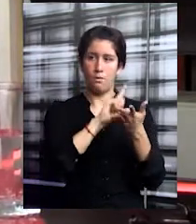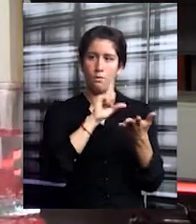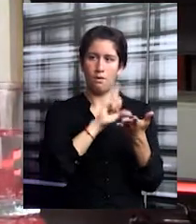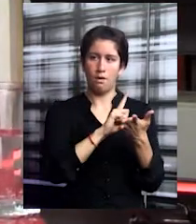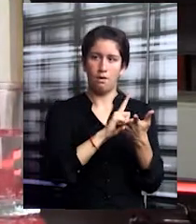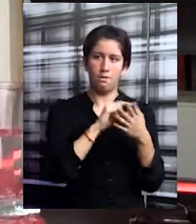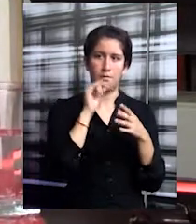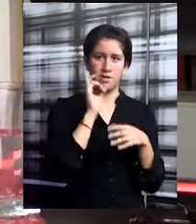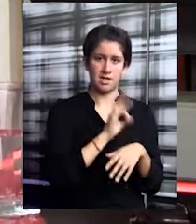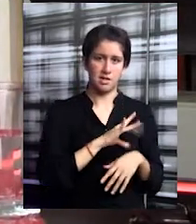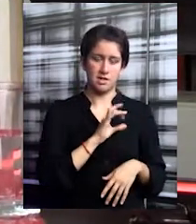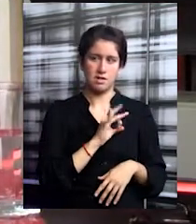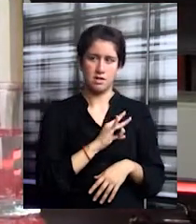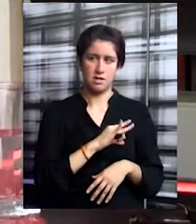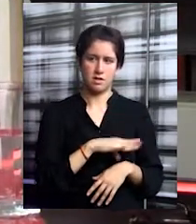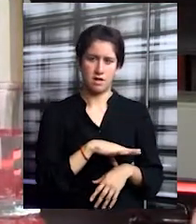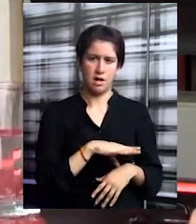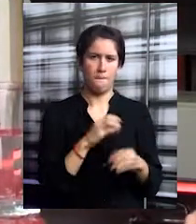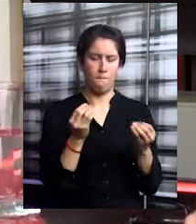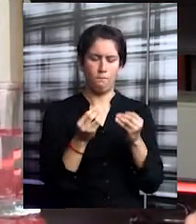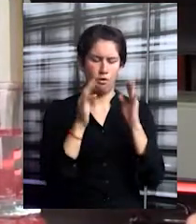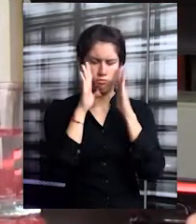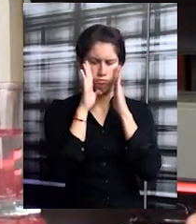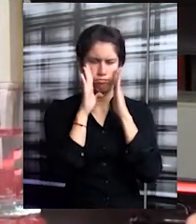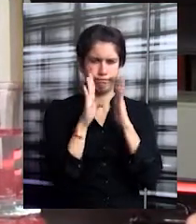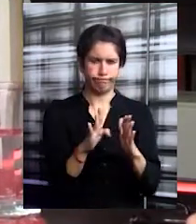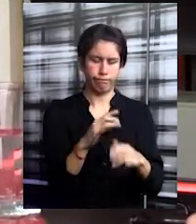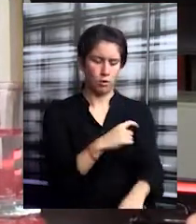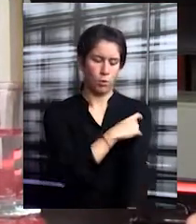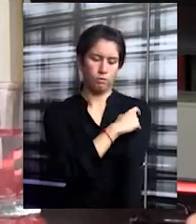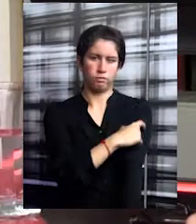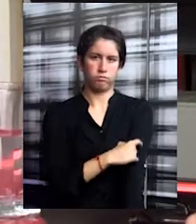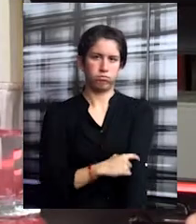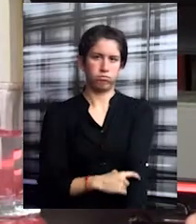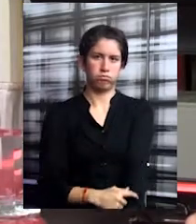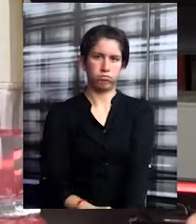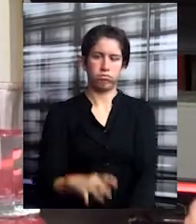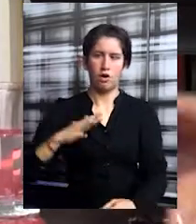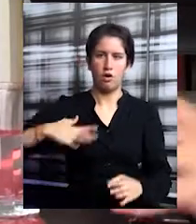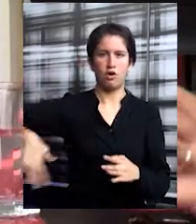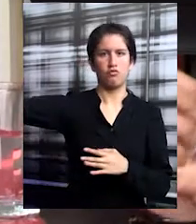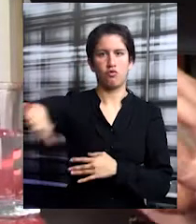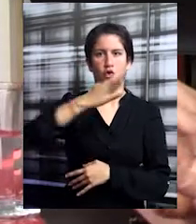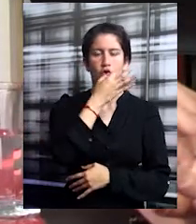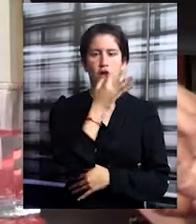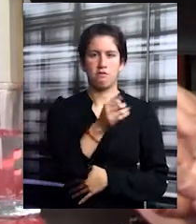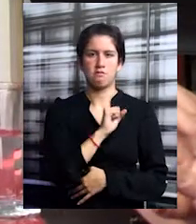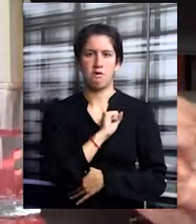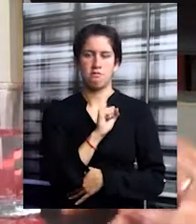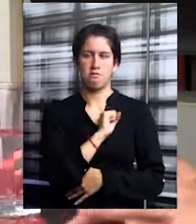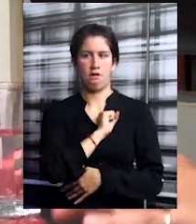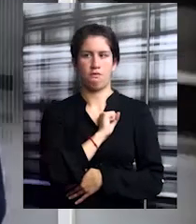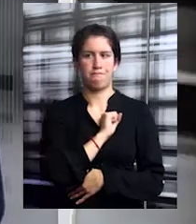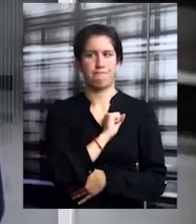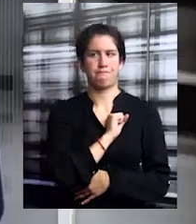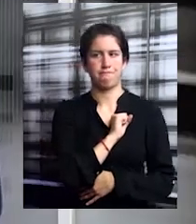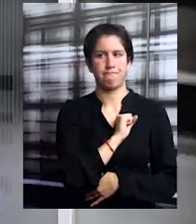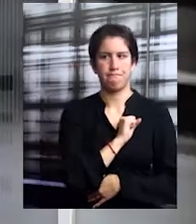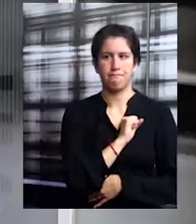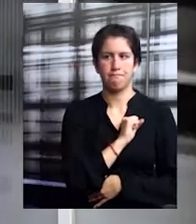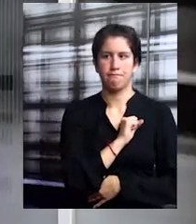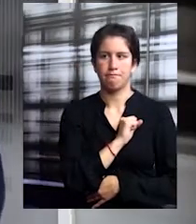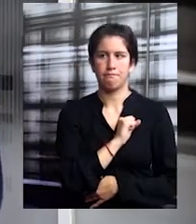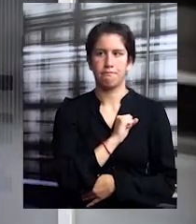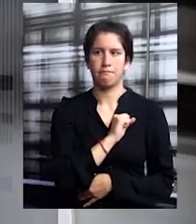Chile es un país muy centralizado. Todo Chile gira en torno a lo que dice Santiago. Pero hablemos de la región, alcalde. Esta región es